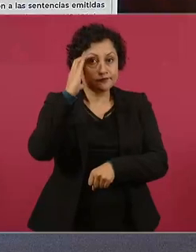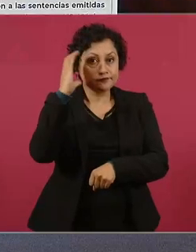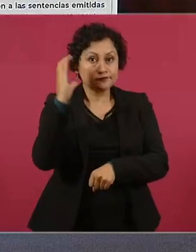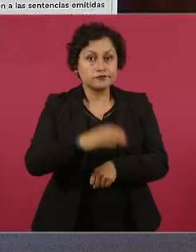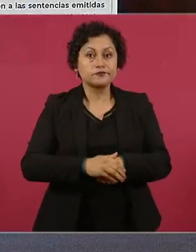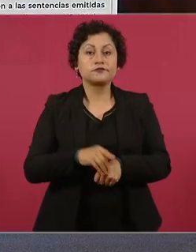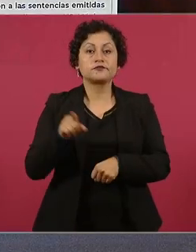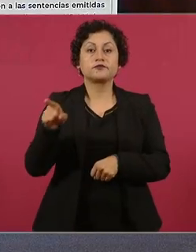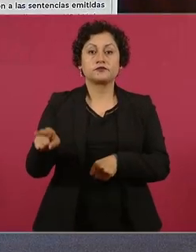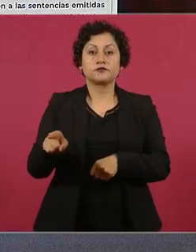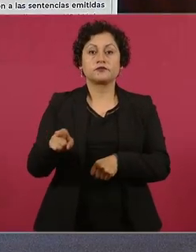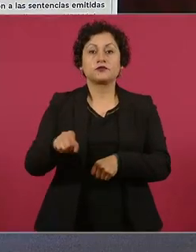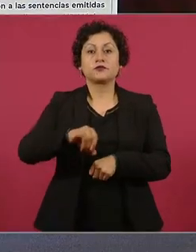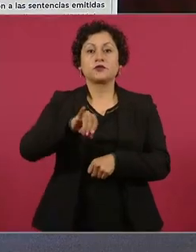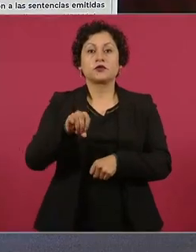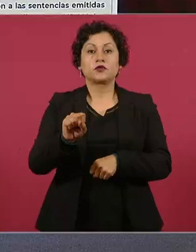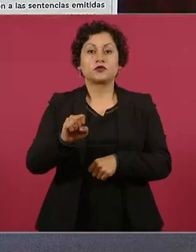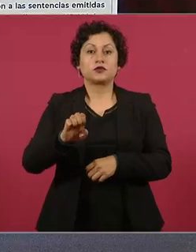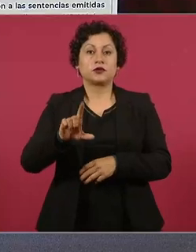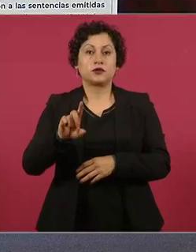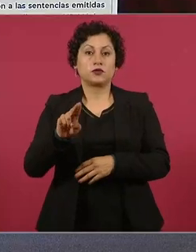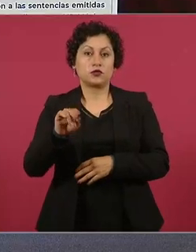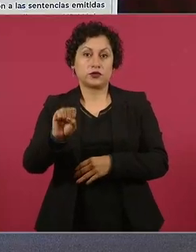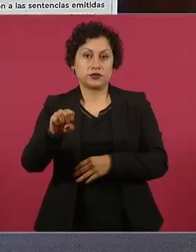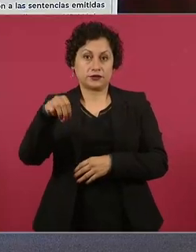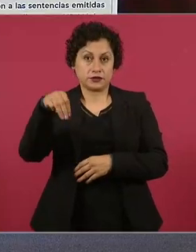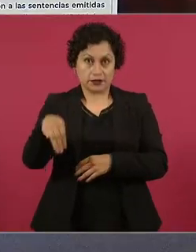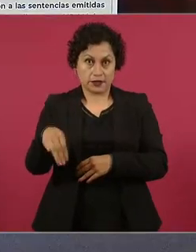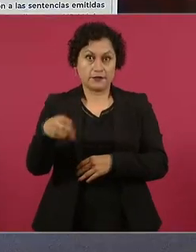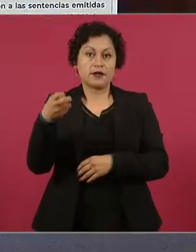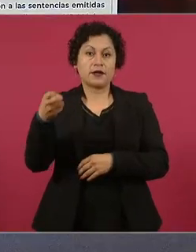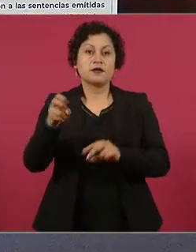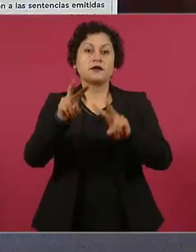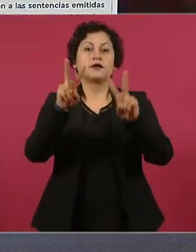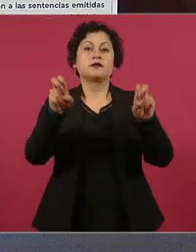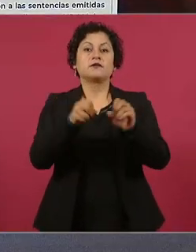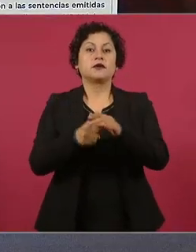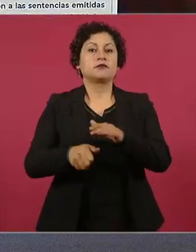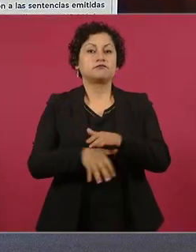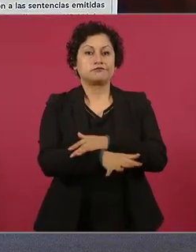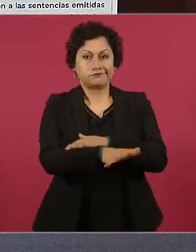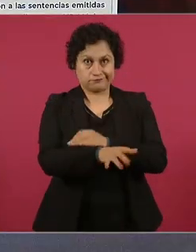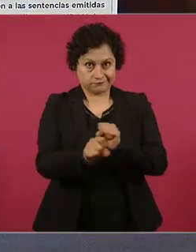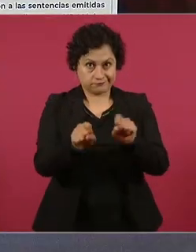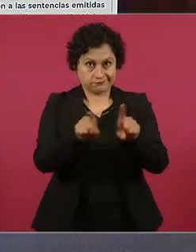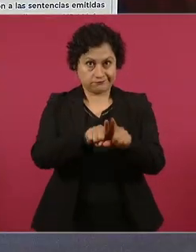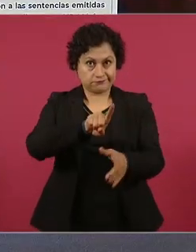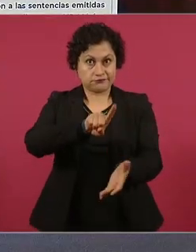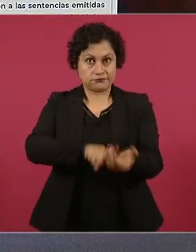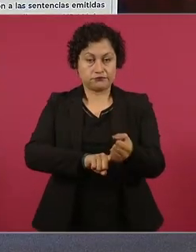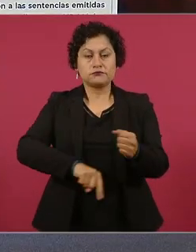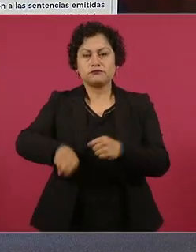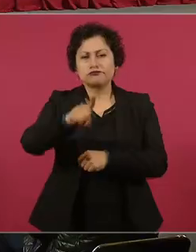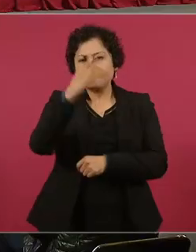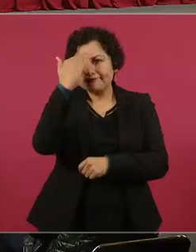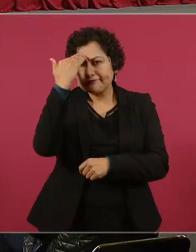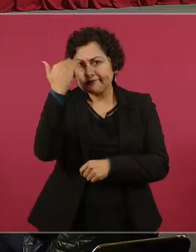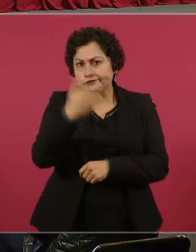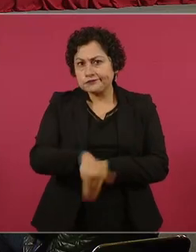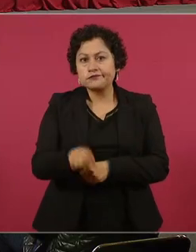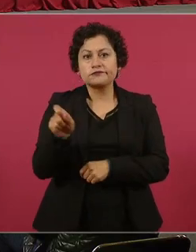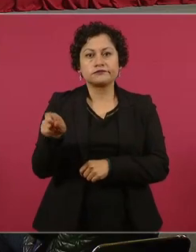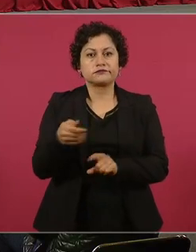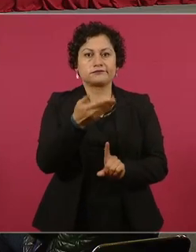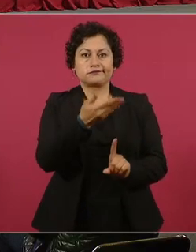a José Luis N., esto en el caso Ayotzinapa. Como recordamos, él fue